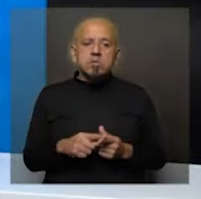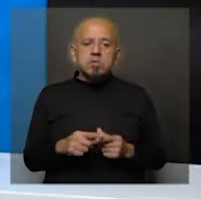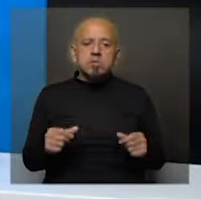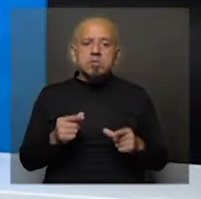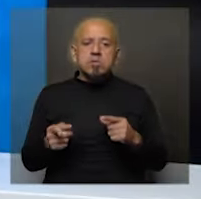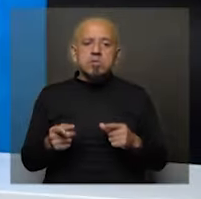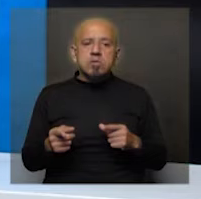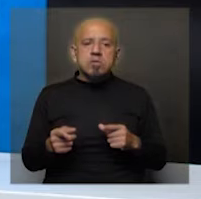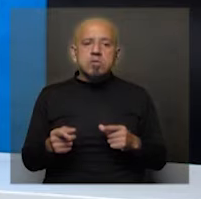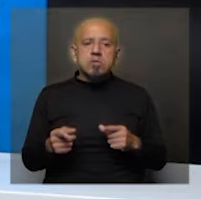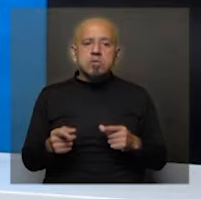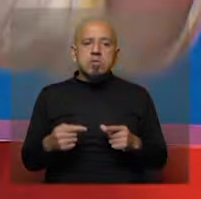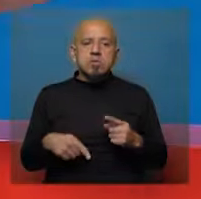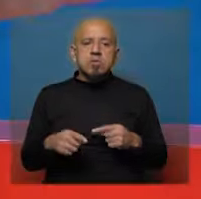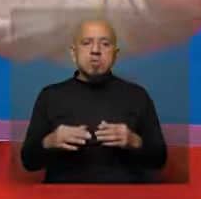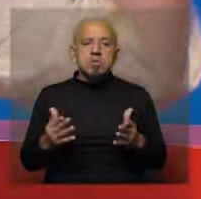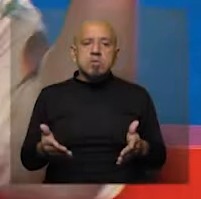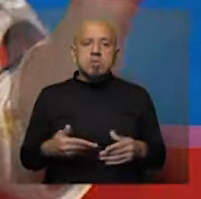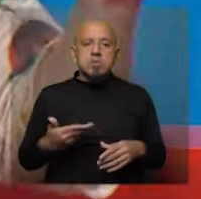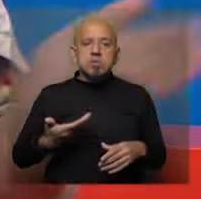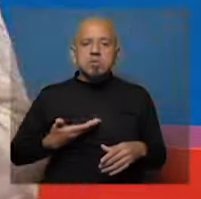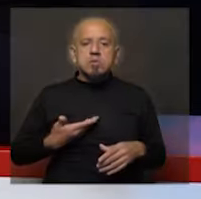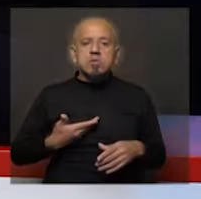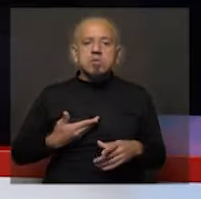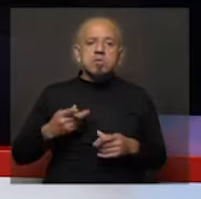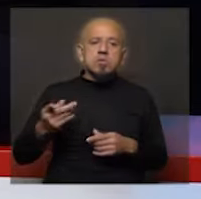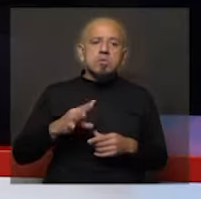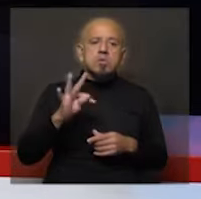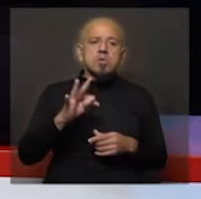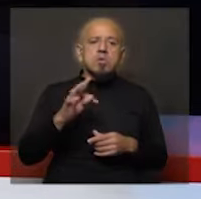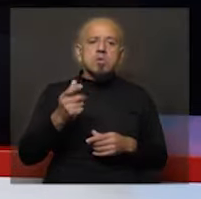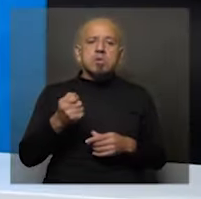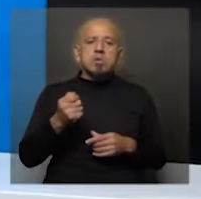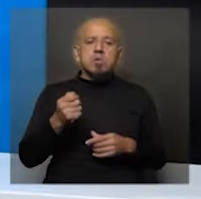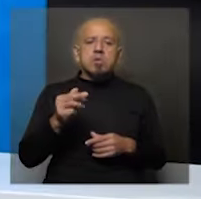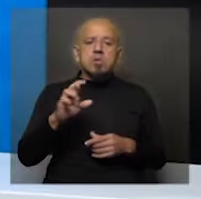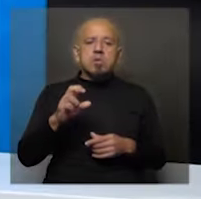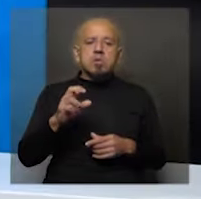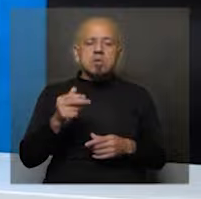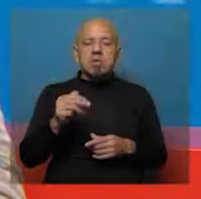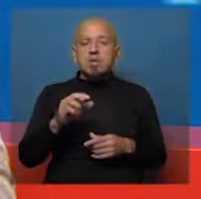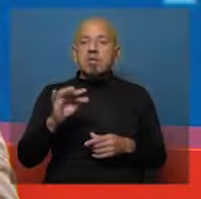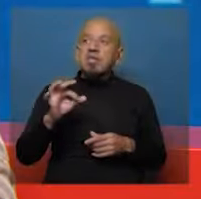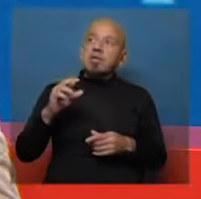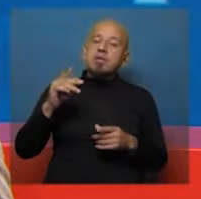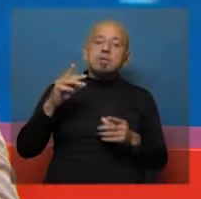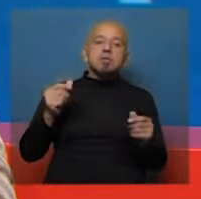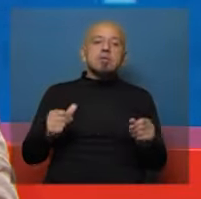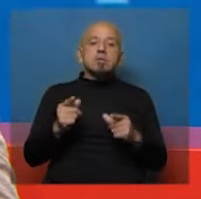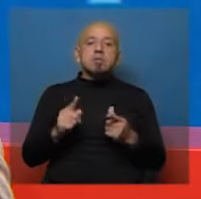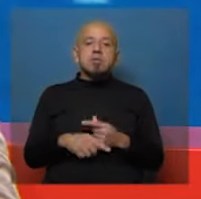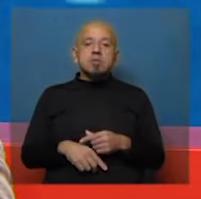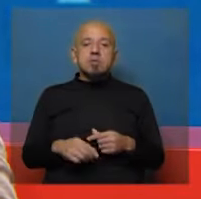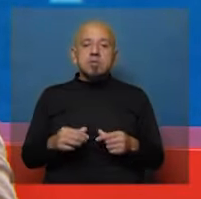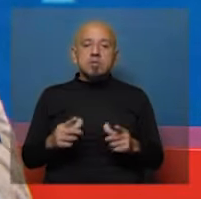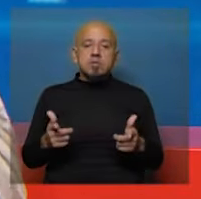hacos qué hacemos con la sobrina en tararira por supuesto o sea Debería ser al revés no O sea bueno no nos